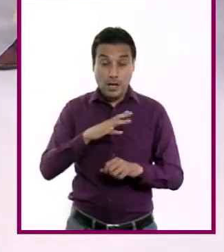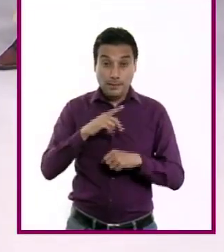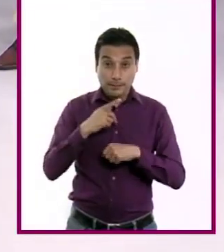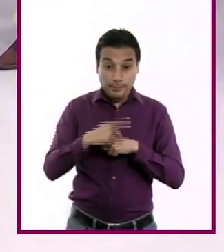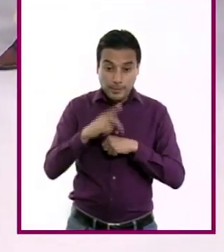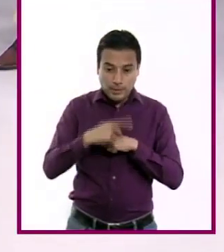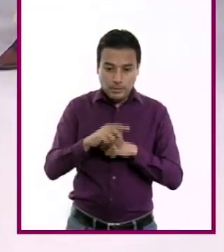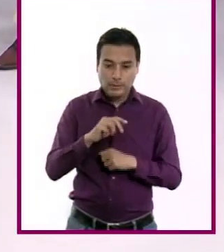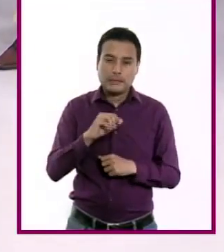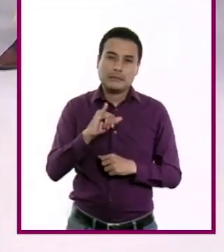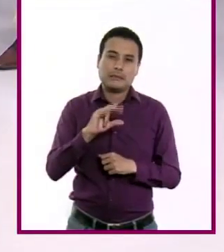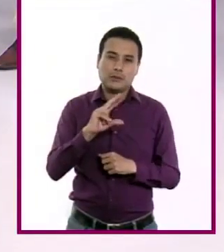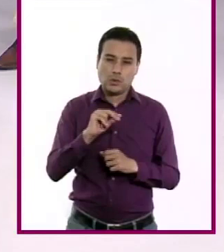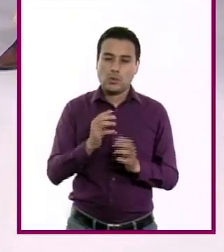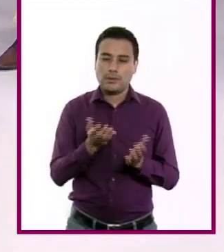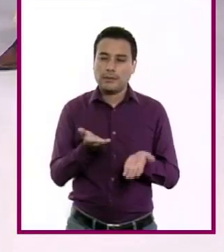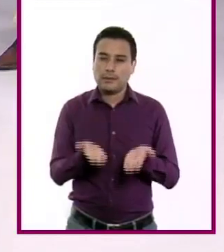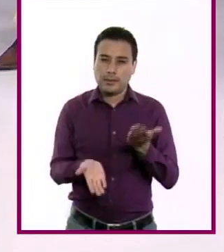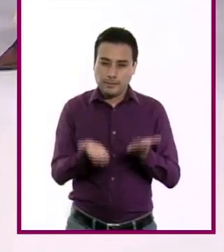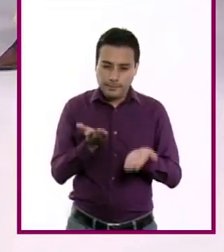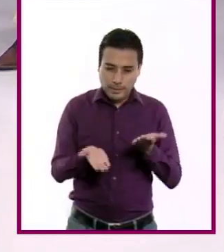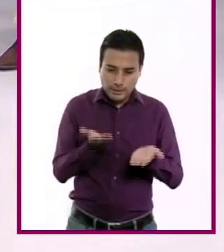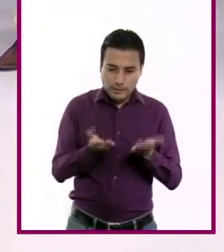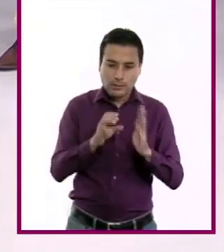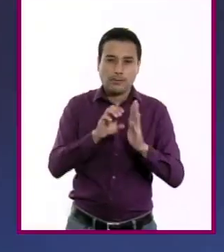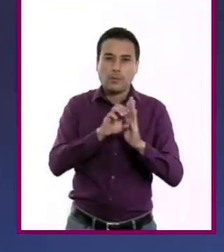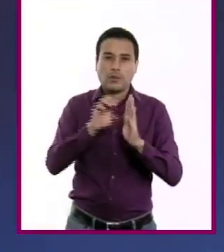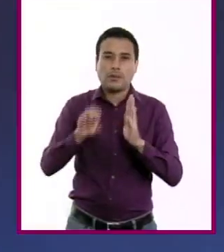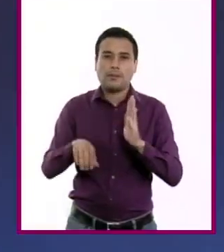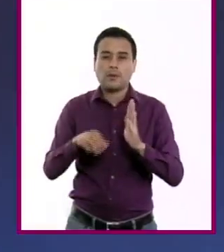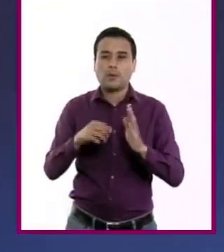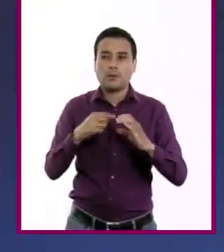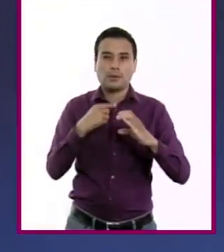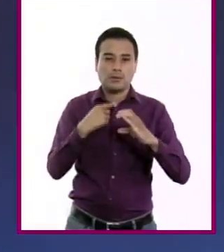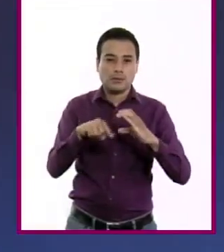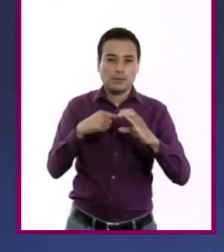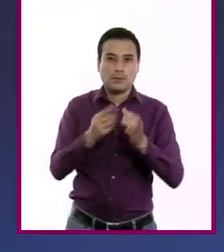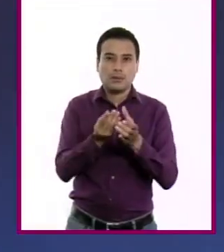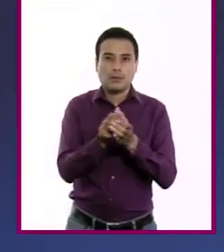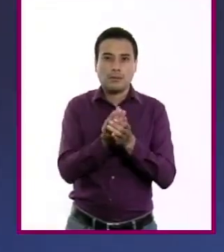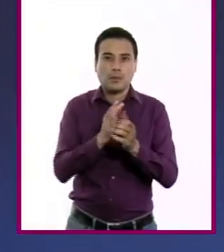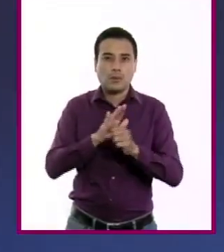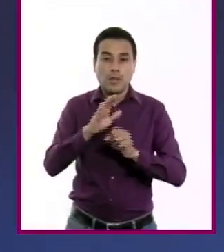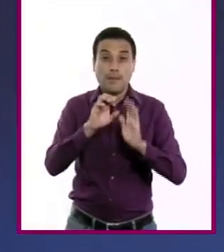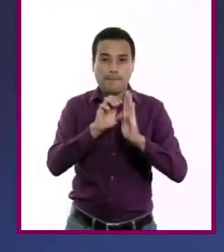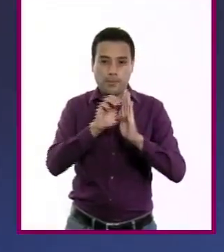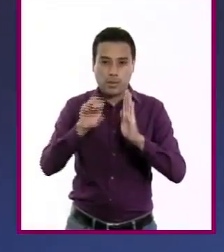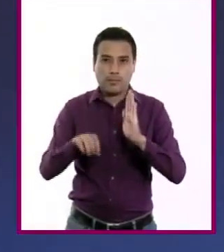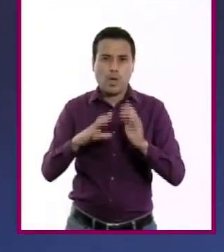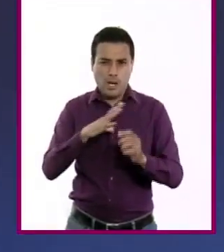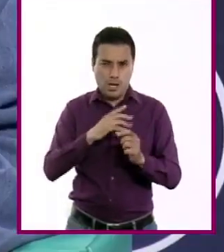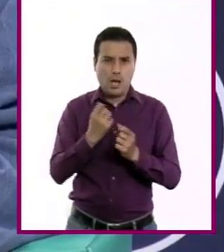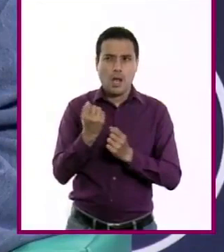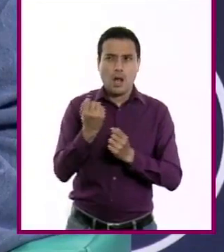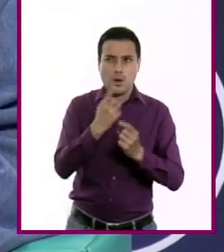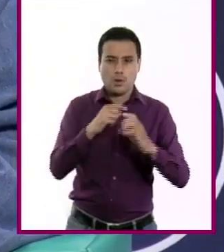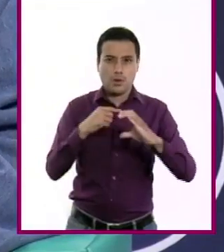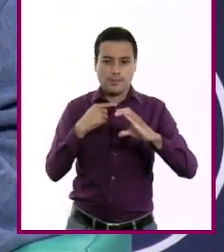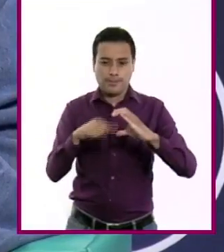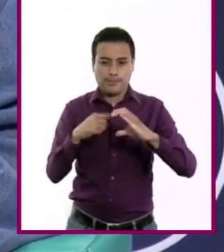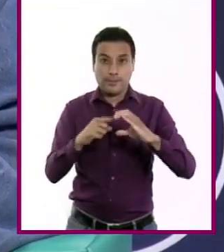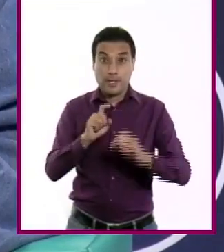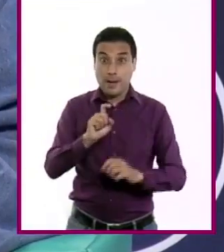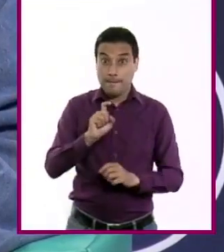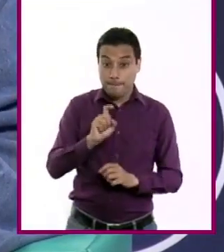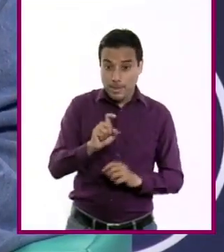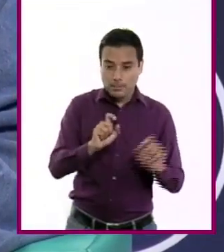veces que no, depende el tipo de correo que sea. Uh-huh. Hay correos donde sí, en cuanto lo abres, te meten un virus, un ransomware